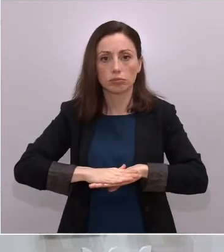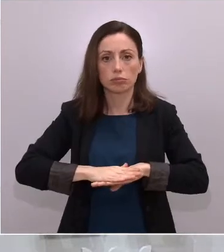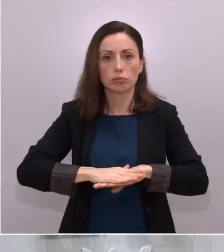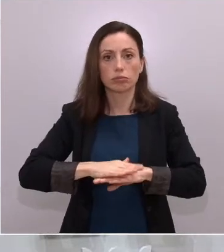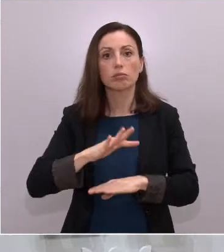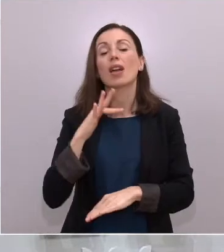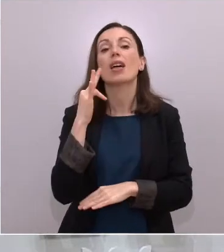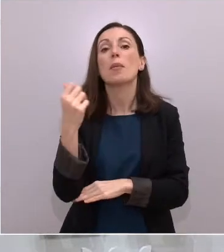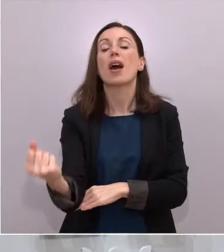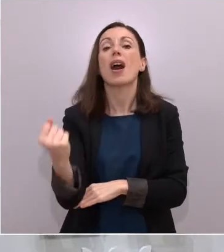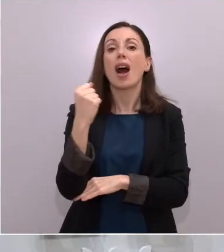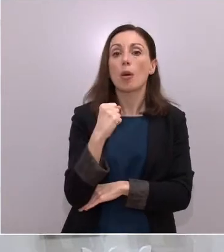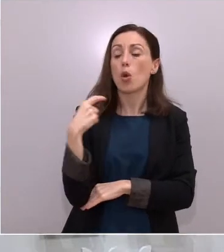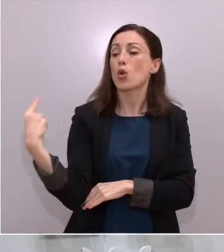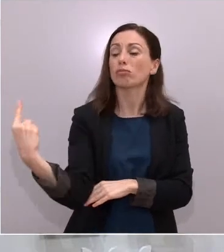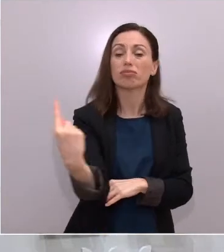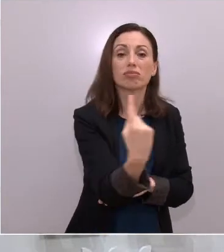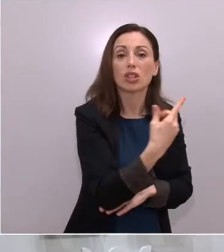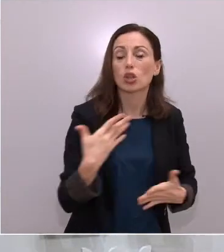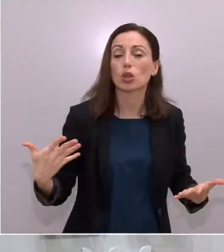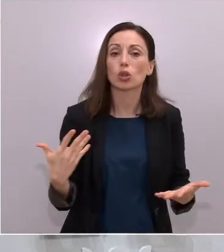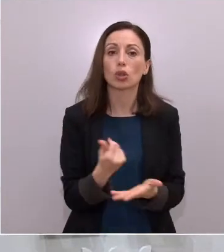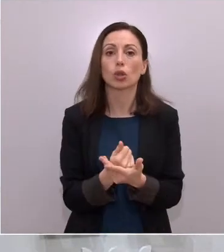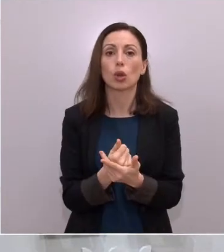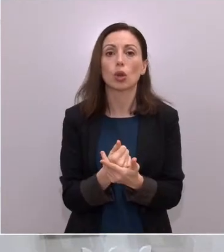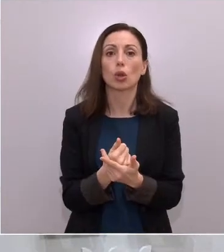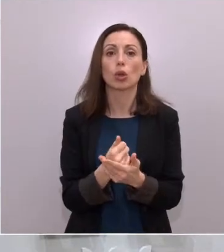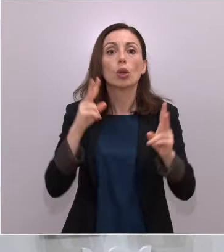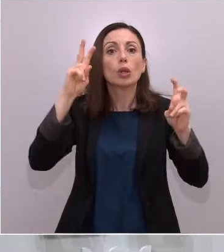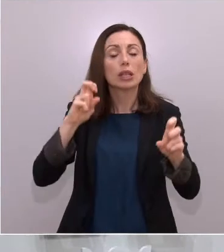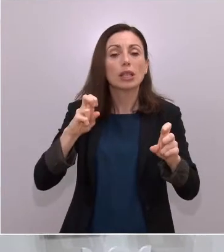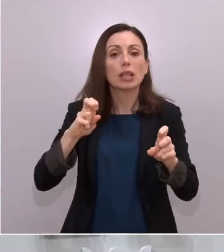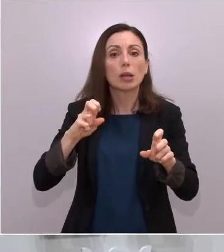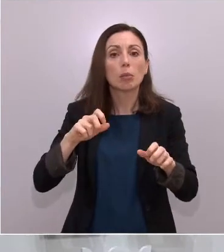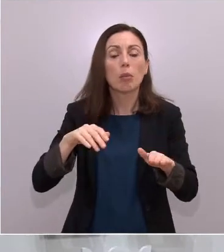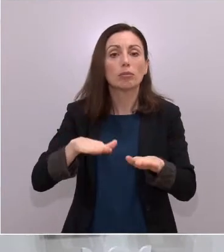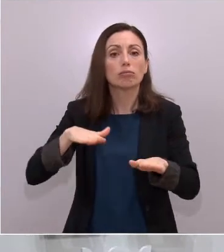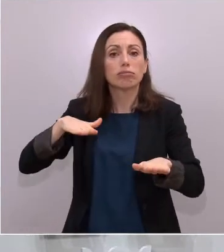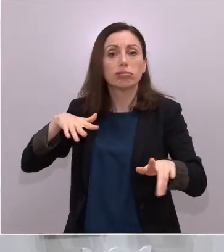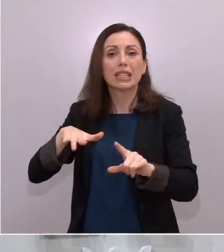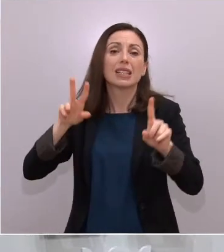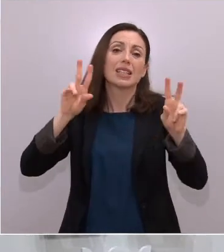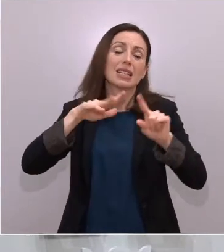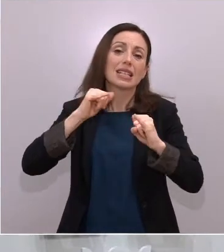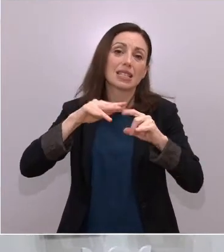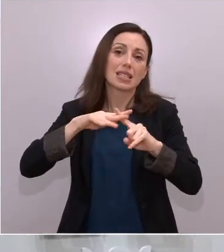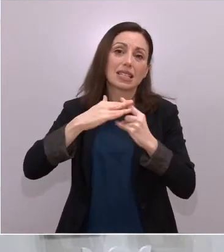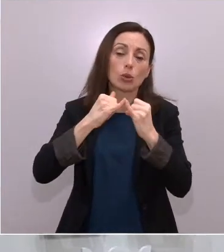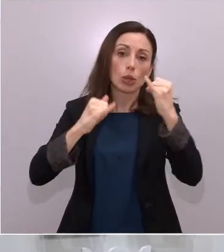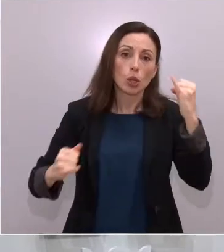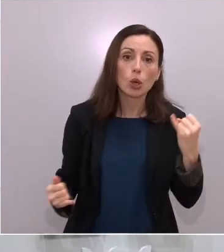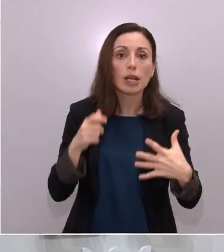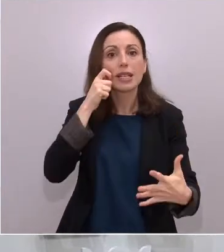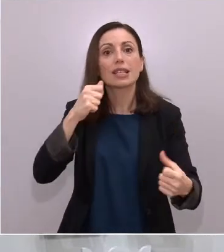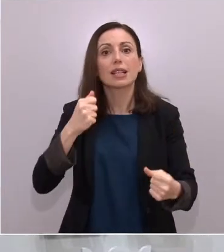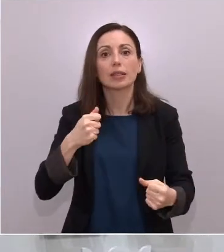apoyo mutuo entre cada uno de nosotros, para ir dejando atrás progresivamente esta terrible crisis sanitaria de